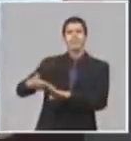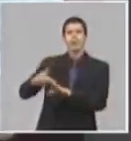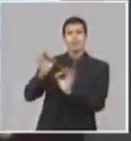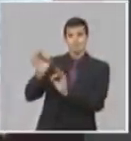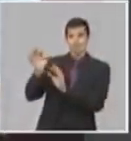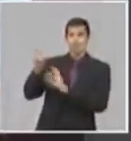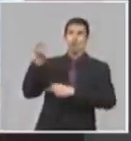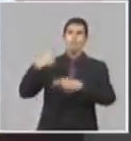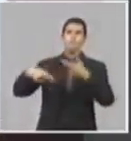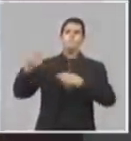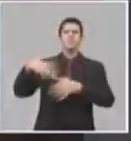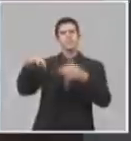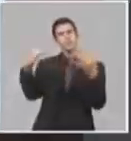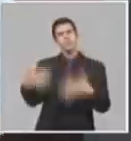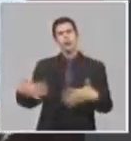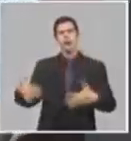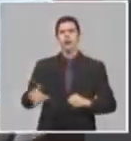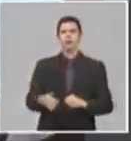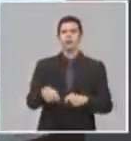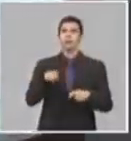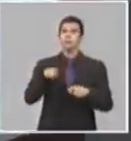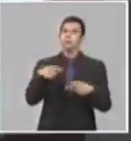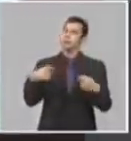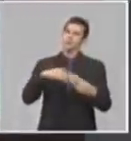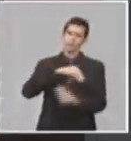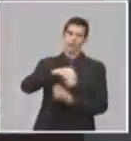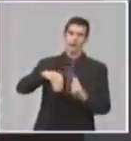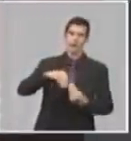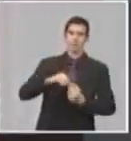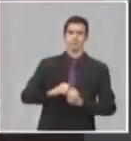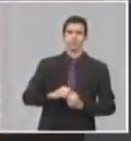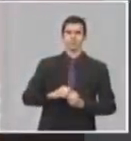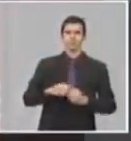Tendremos que enfrentar el mercado ilícito de divisas.